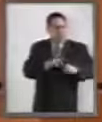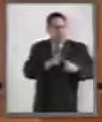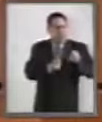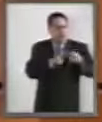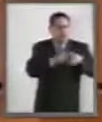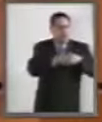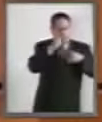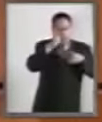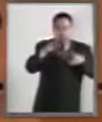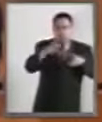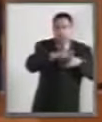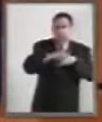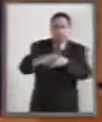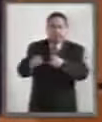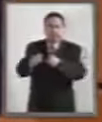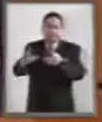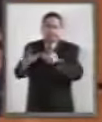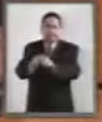general.